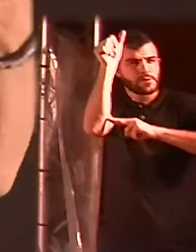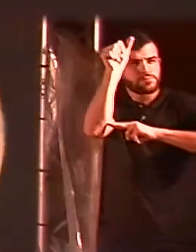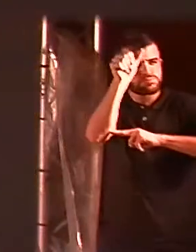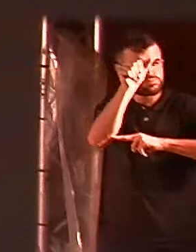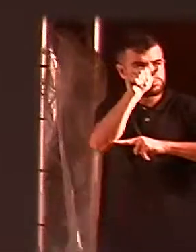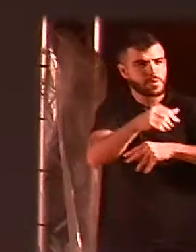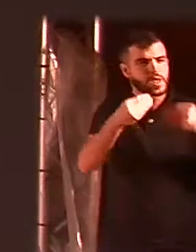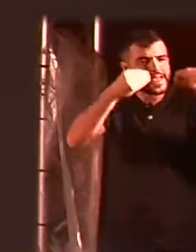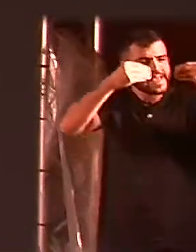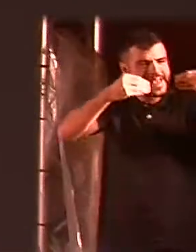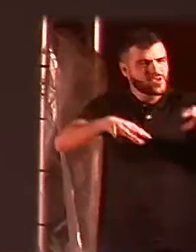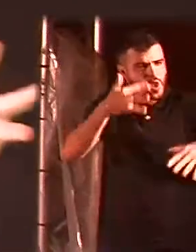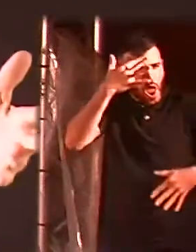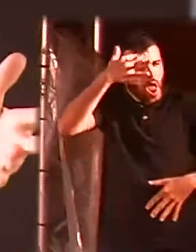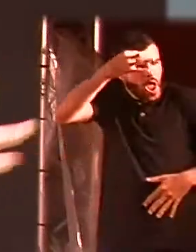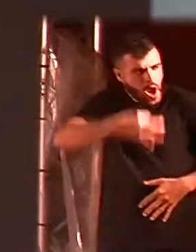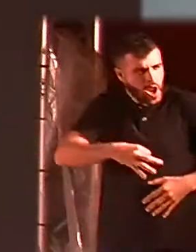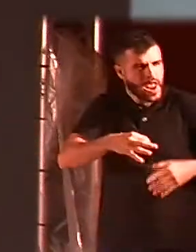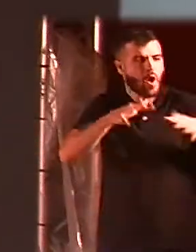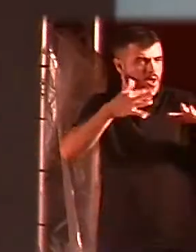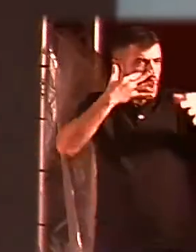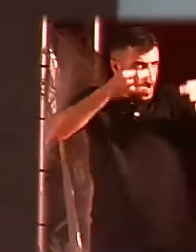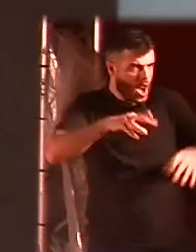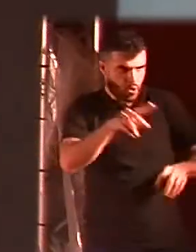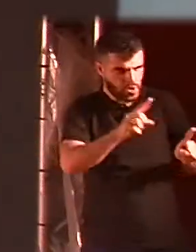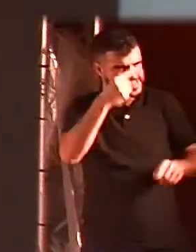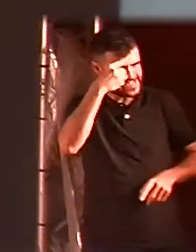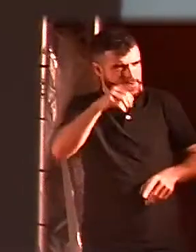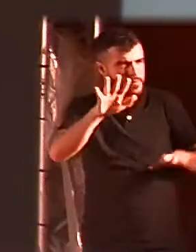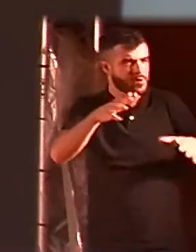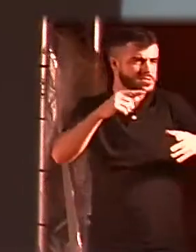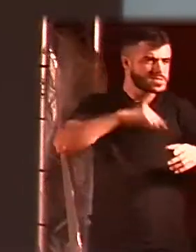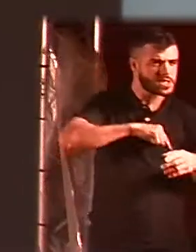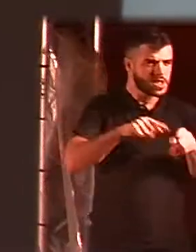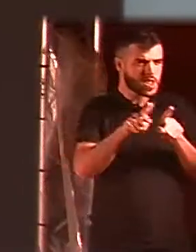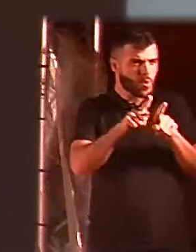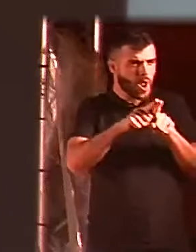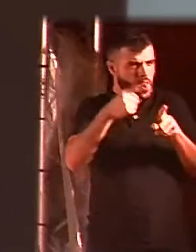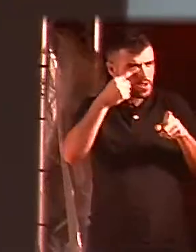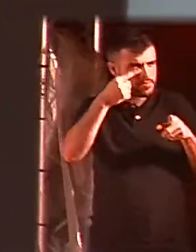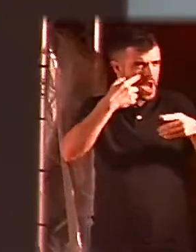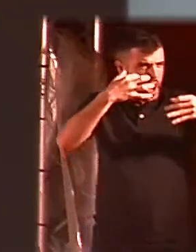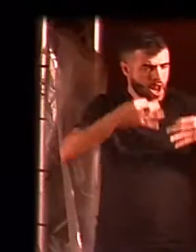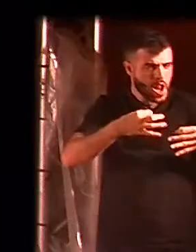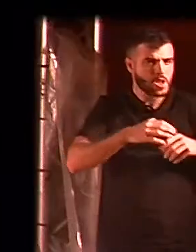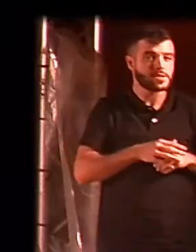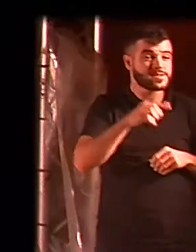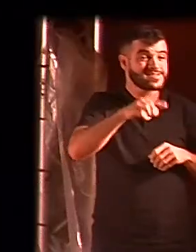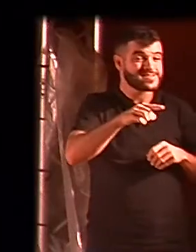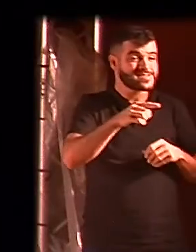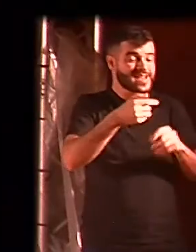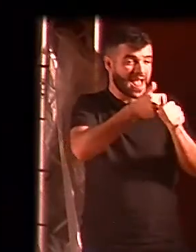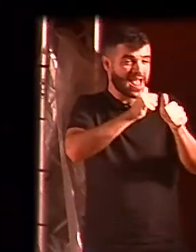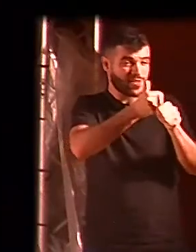creernos una historia, aunque sepamos que no es real? ¿Cómo, sabiendo que el personaje de Roy Barry, el